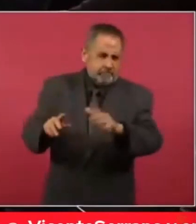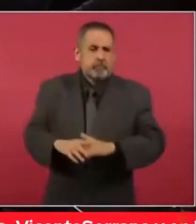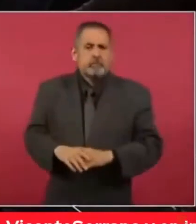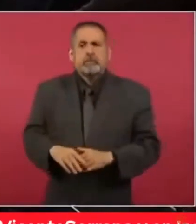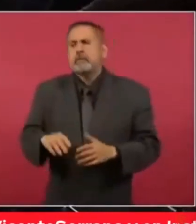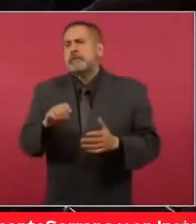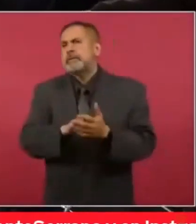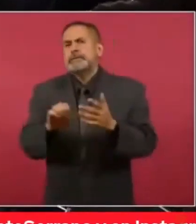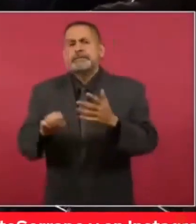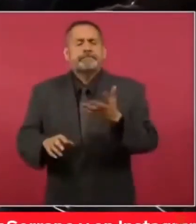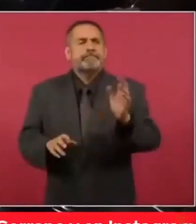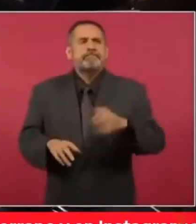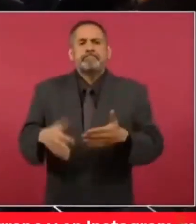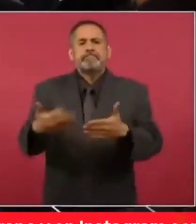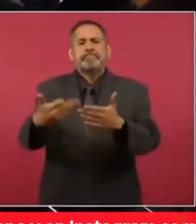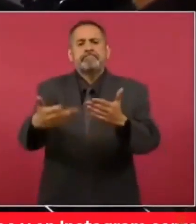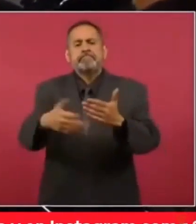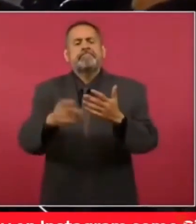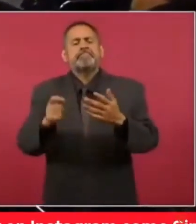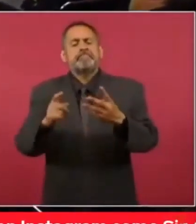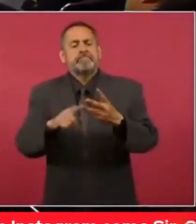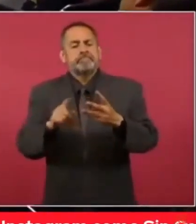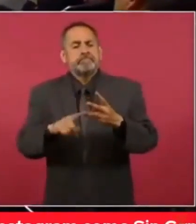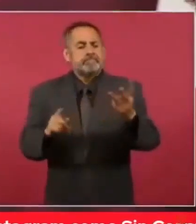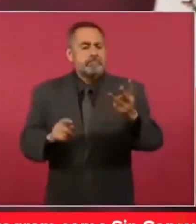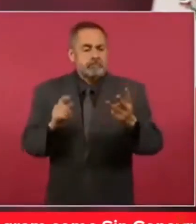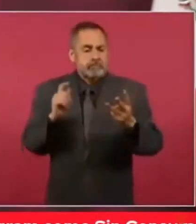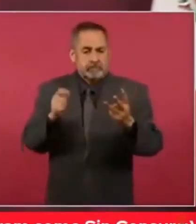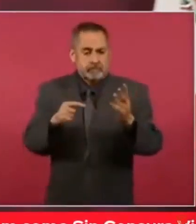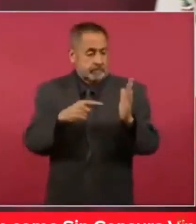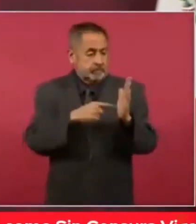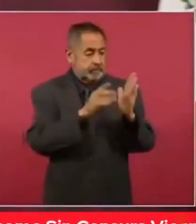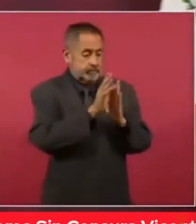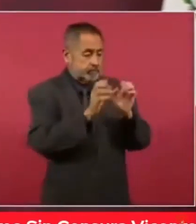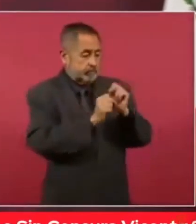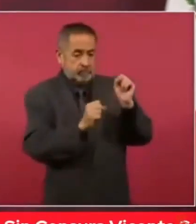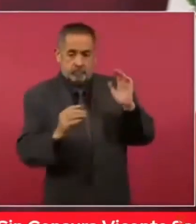Por ejemplo, nos falta que se eleve a rango